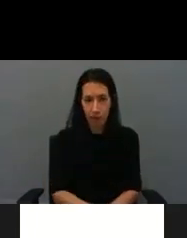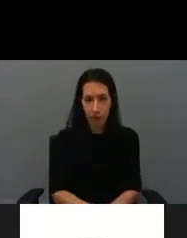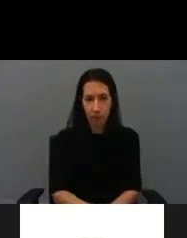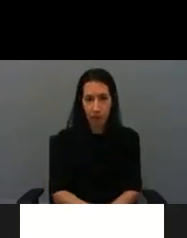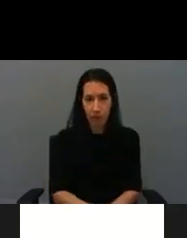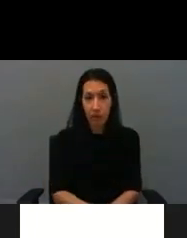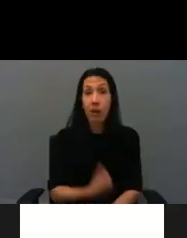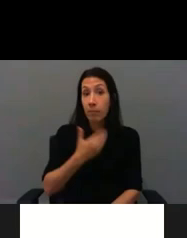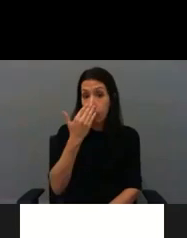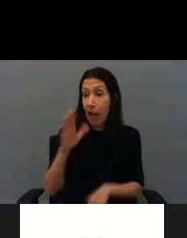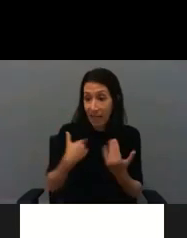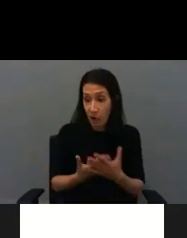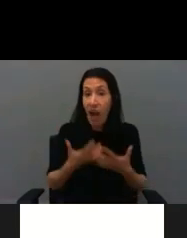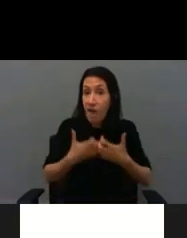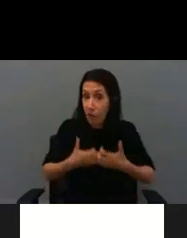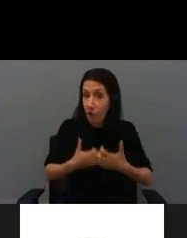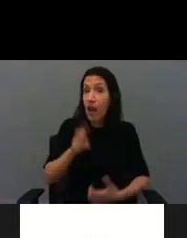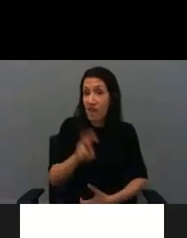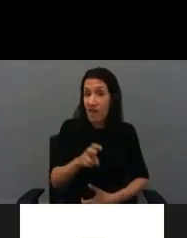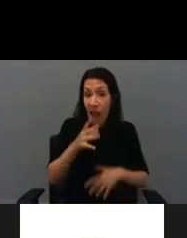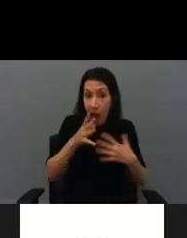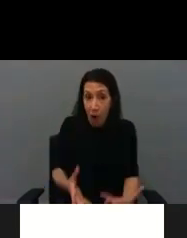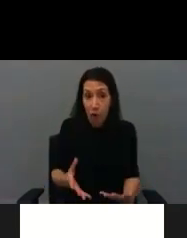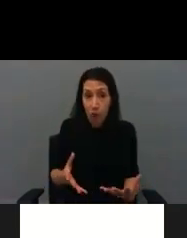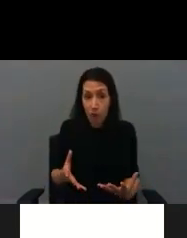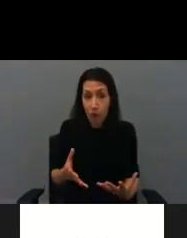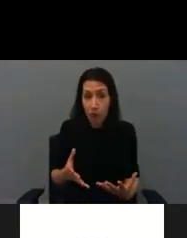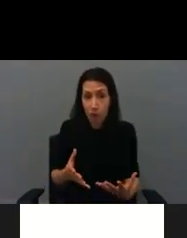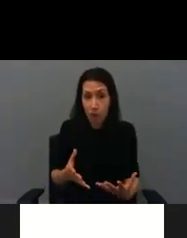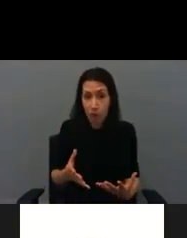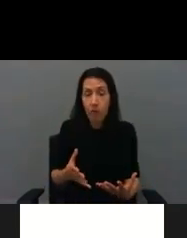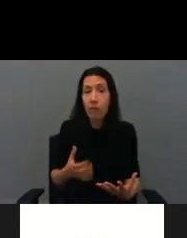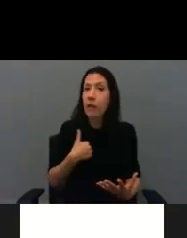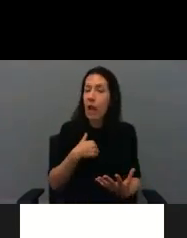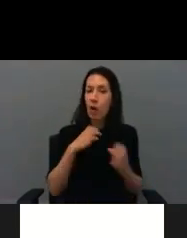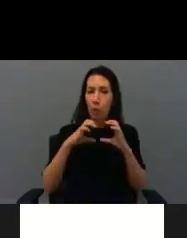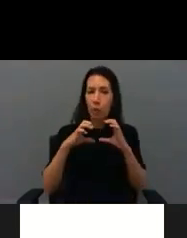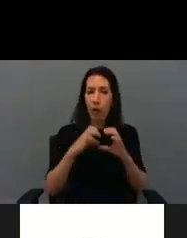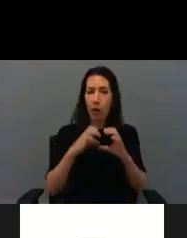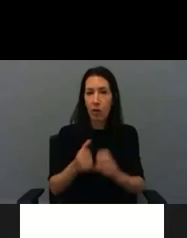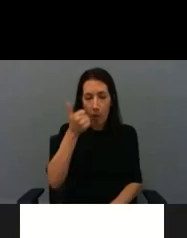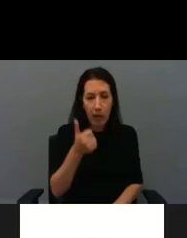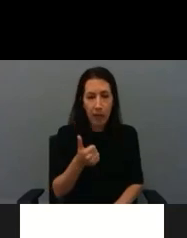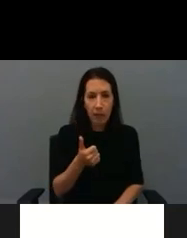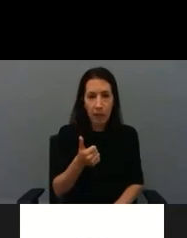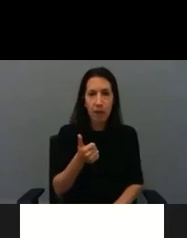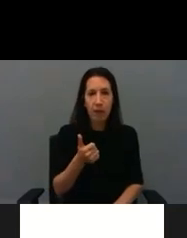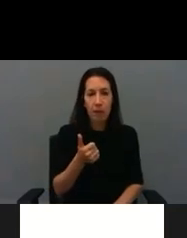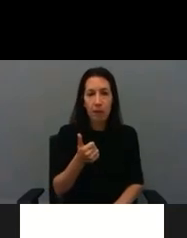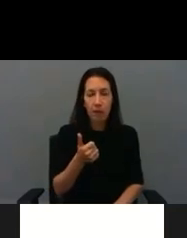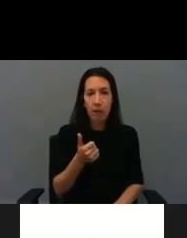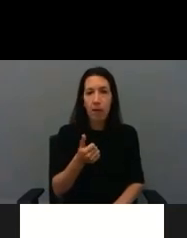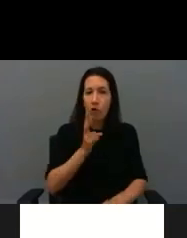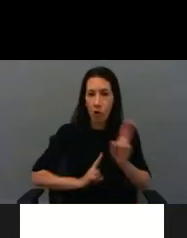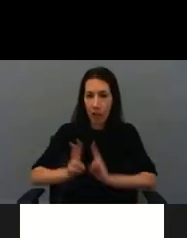ha funcionado, ¿no? Actualmente ella se expresa mucho más en el sentido, ¿no? Si